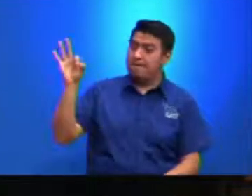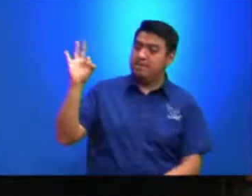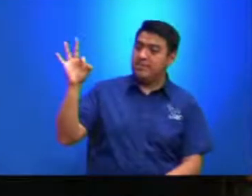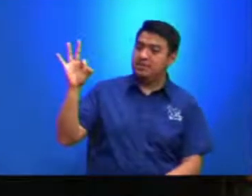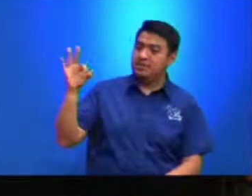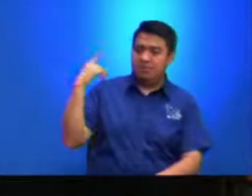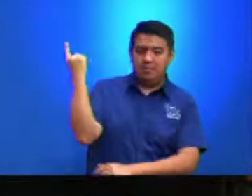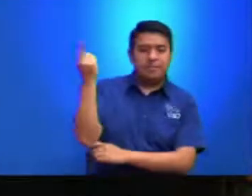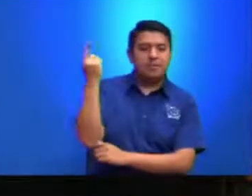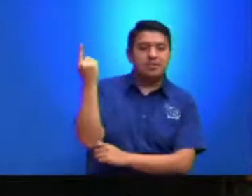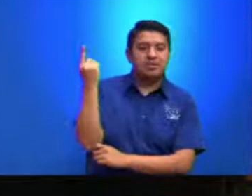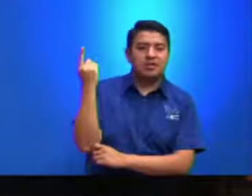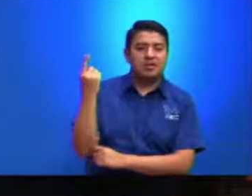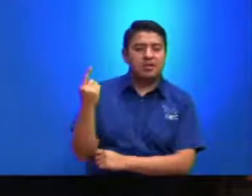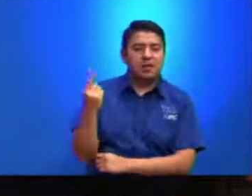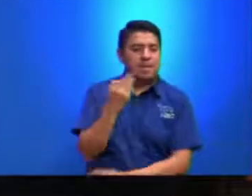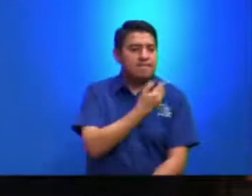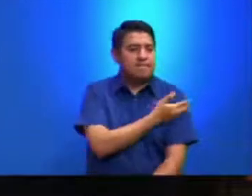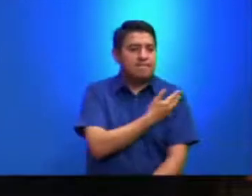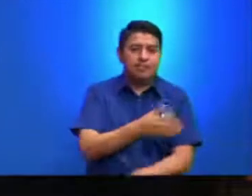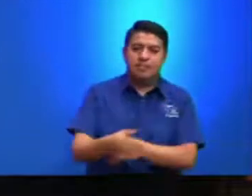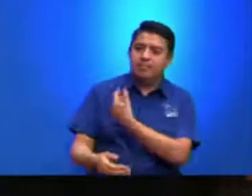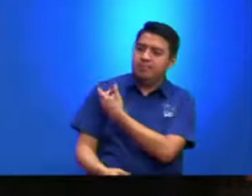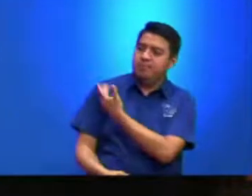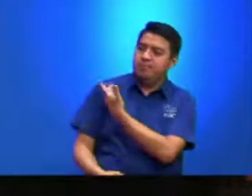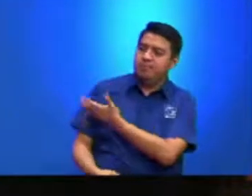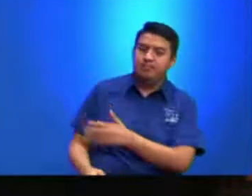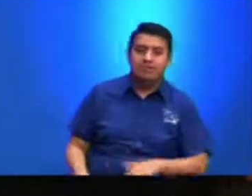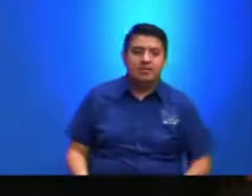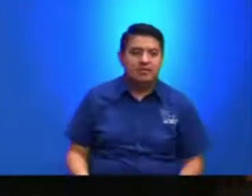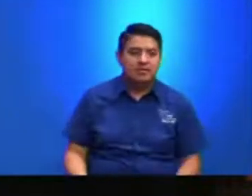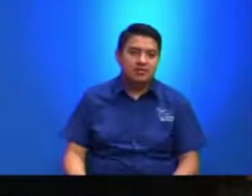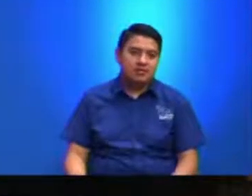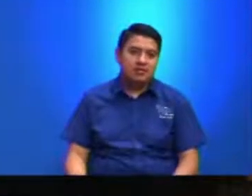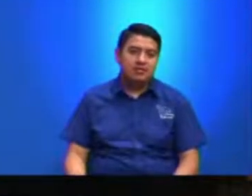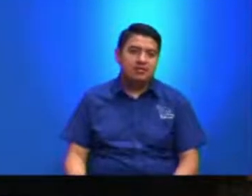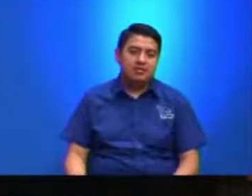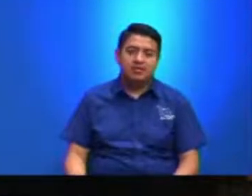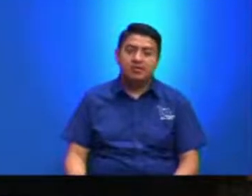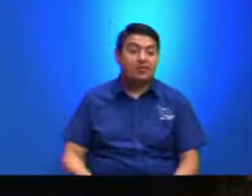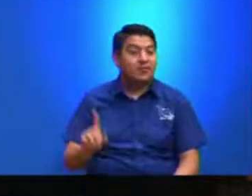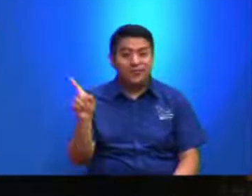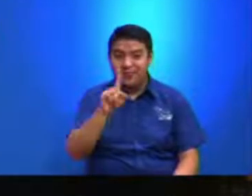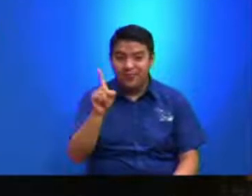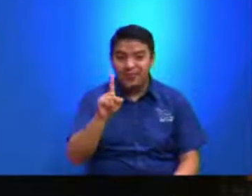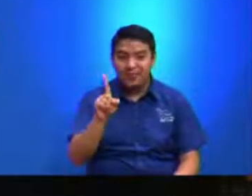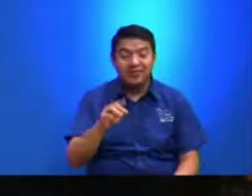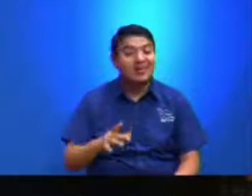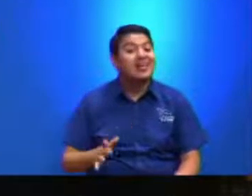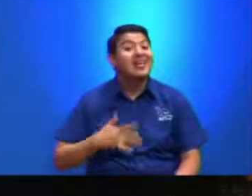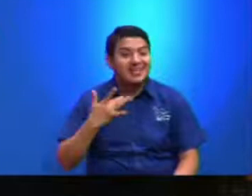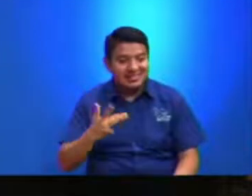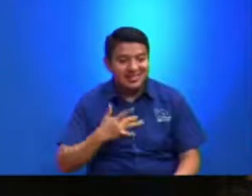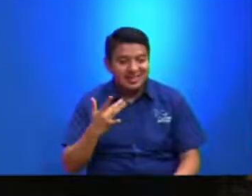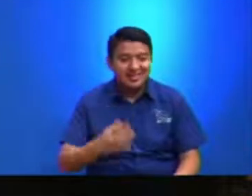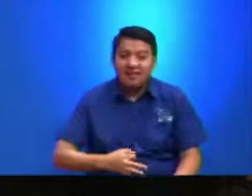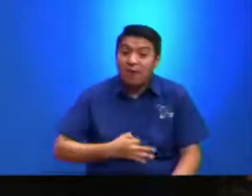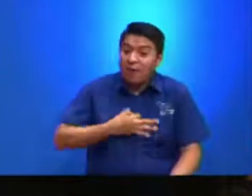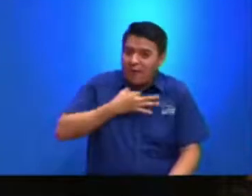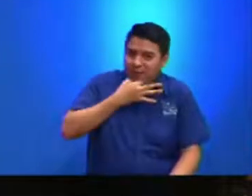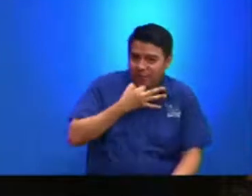él. Pero de alguna manera, hermano, ¿por qué vamos a estar necesitando eso? Usted no es así, va,